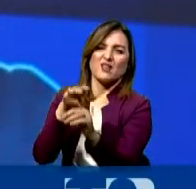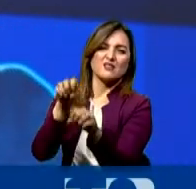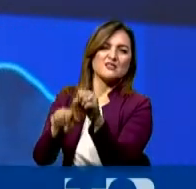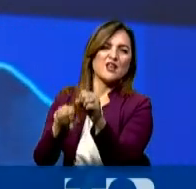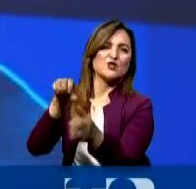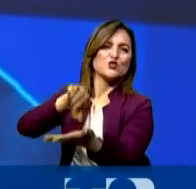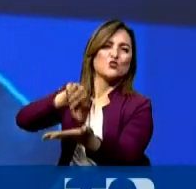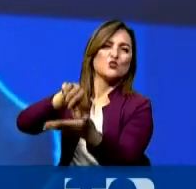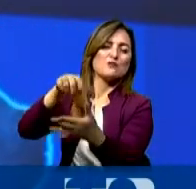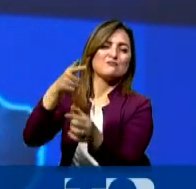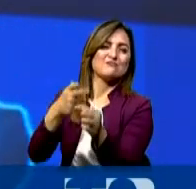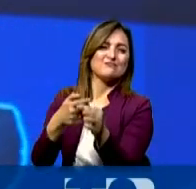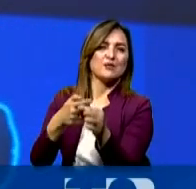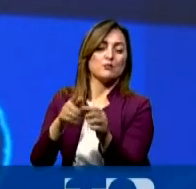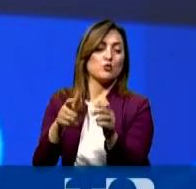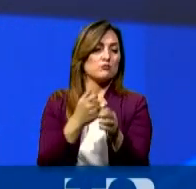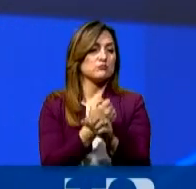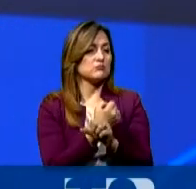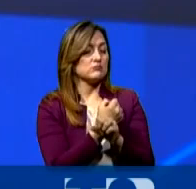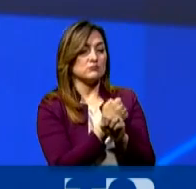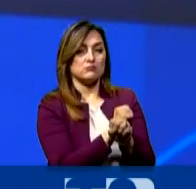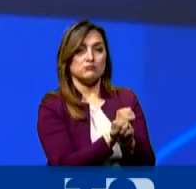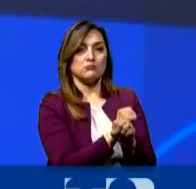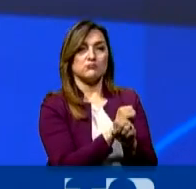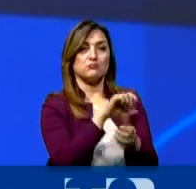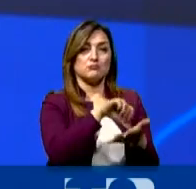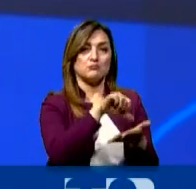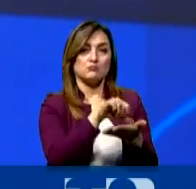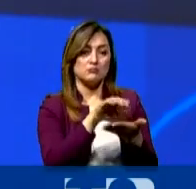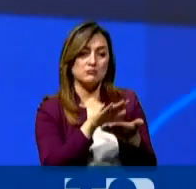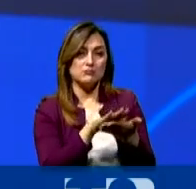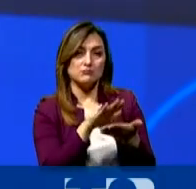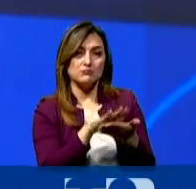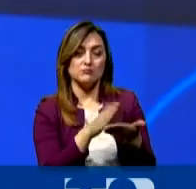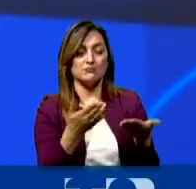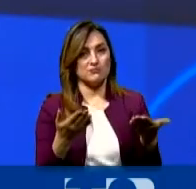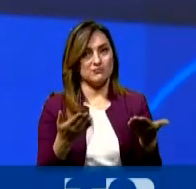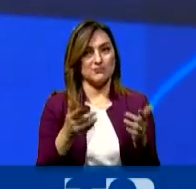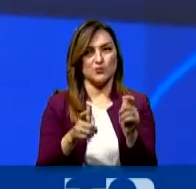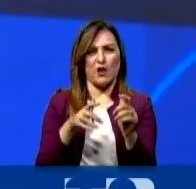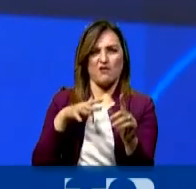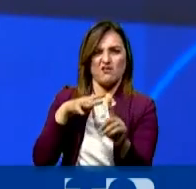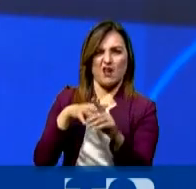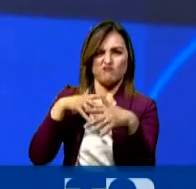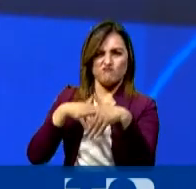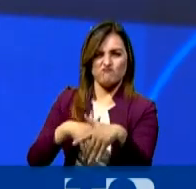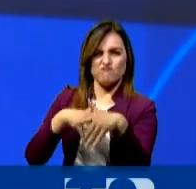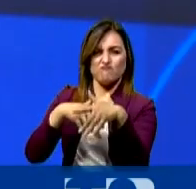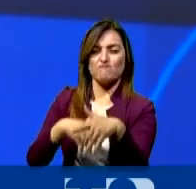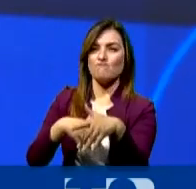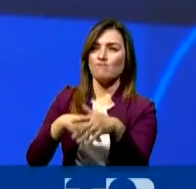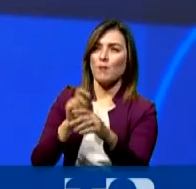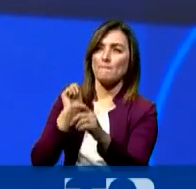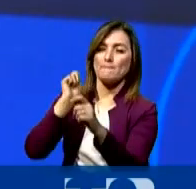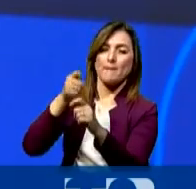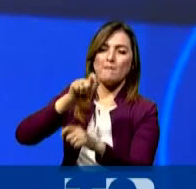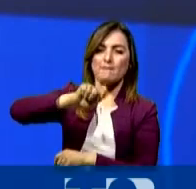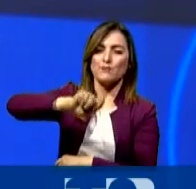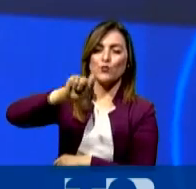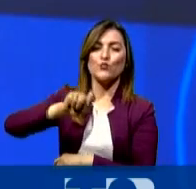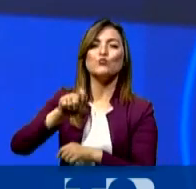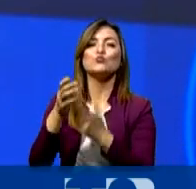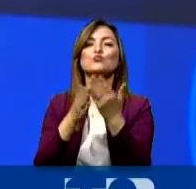aquellos que defendieron la ciudad no sólo a aquellos que atentaron contra bienes estatales contra los servicios públicos